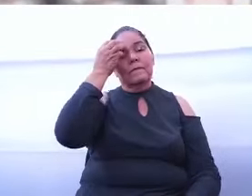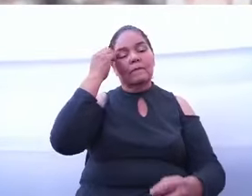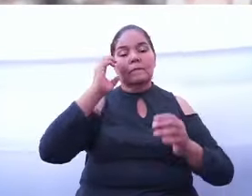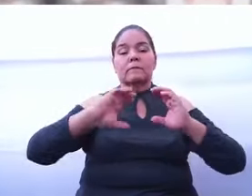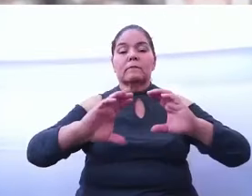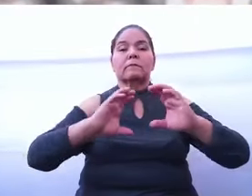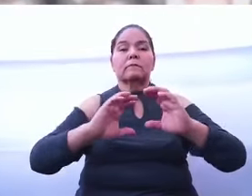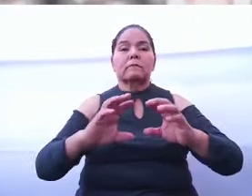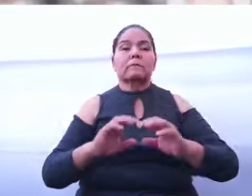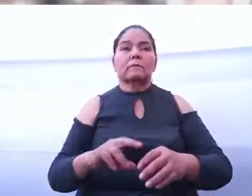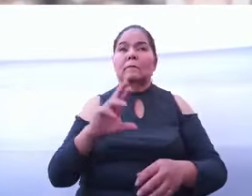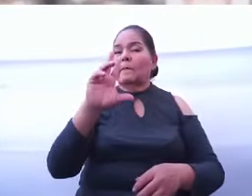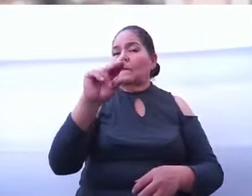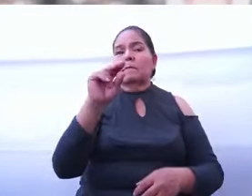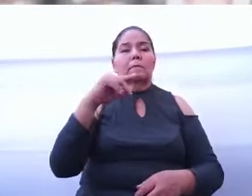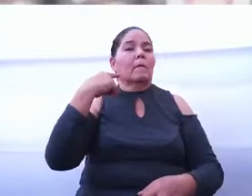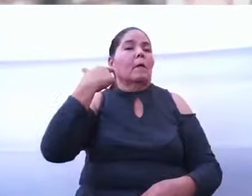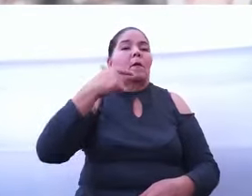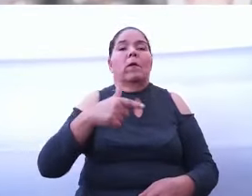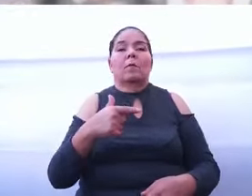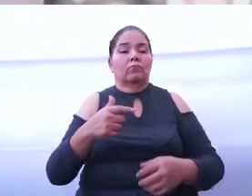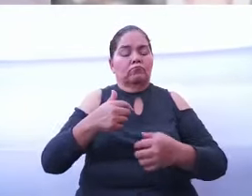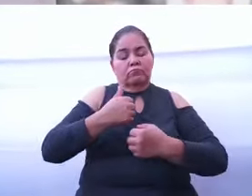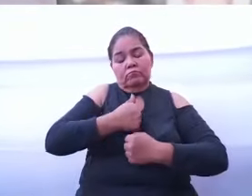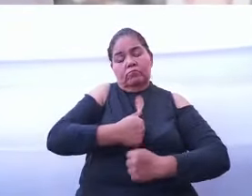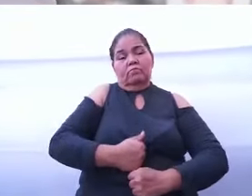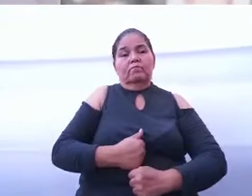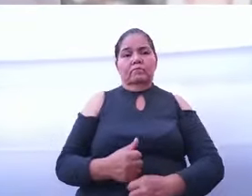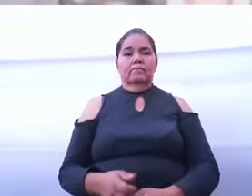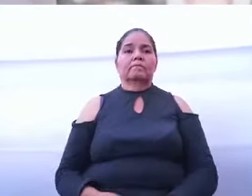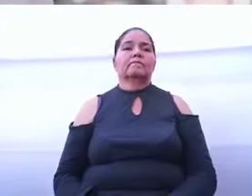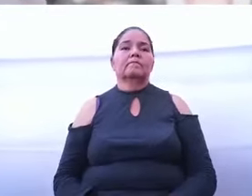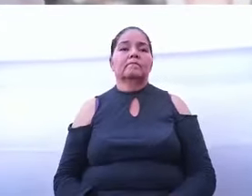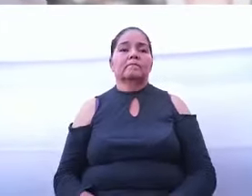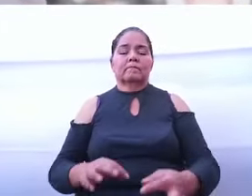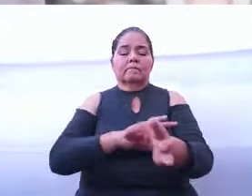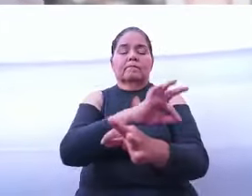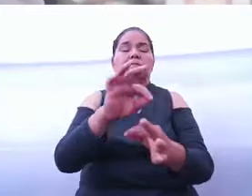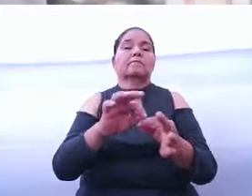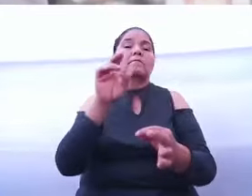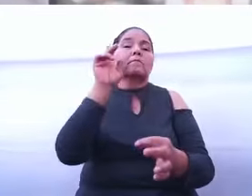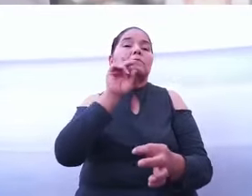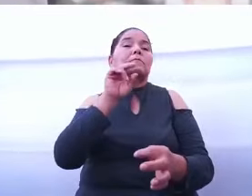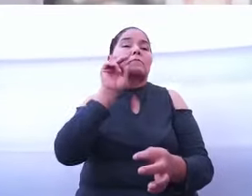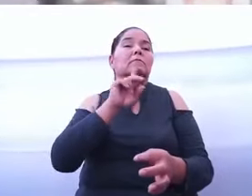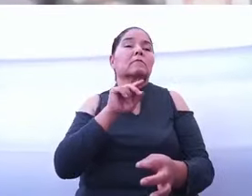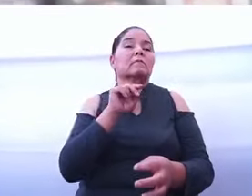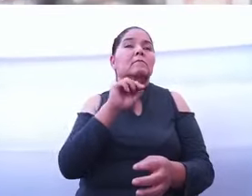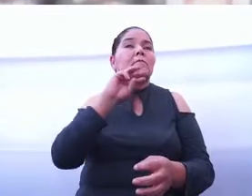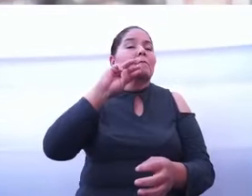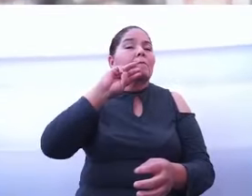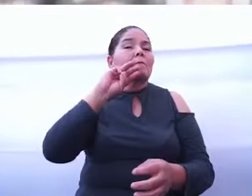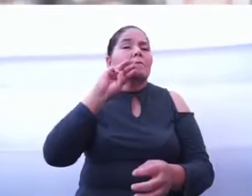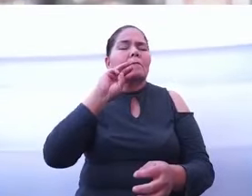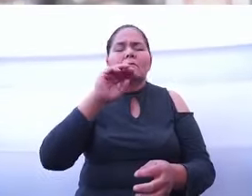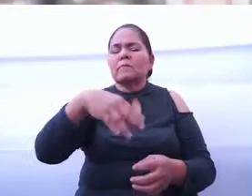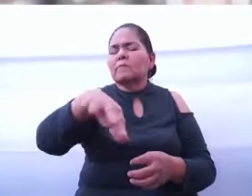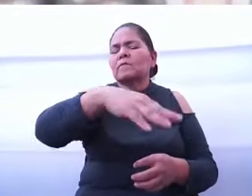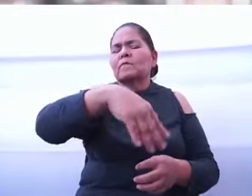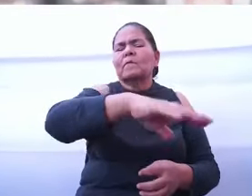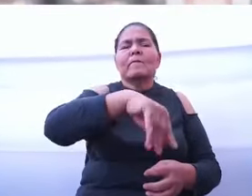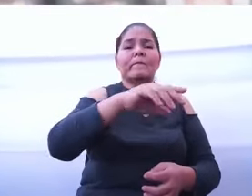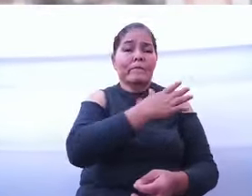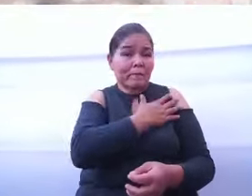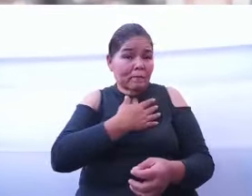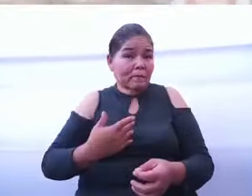tipo de violencia. Mi compromiso está firme con las madres buscadoras, porque con ellas vamos a caminar